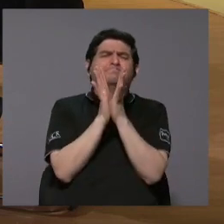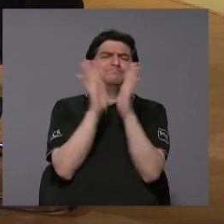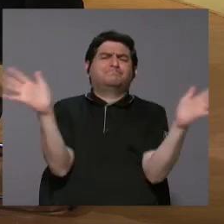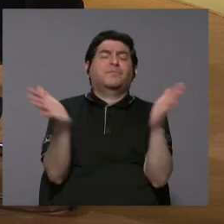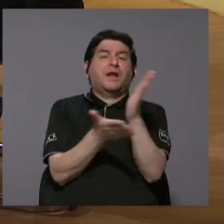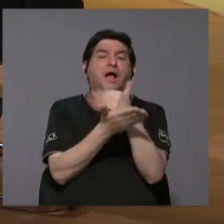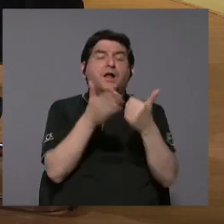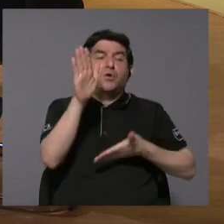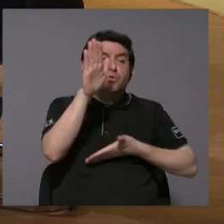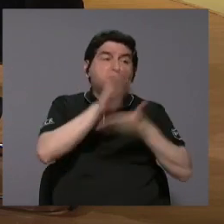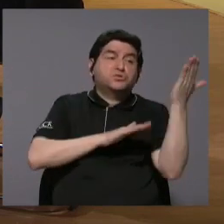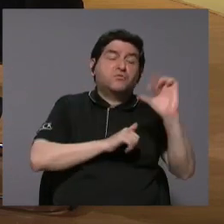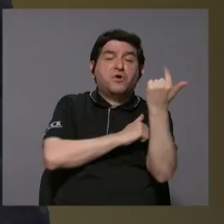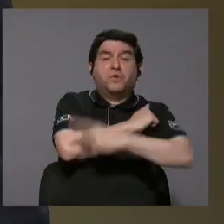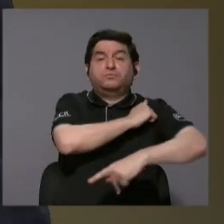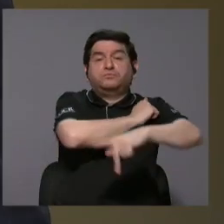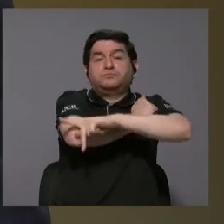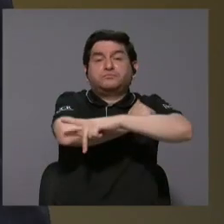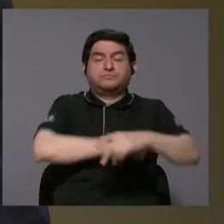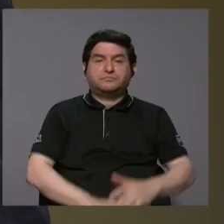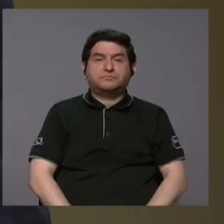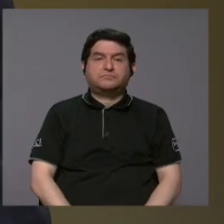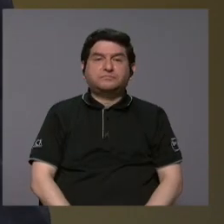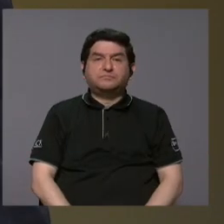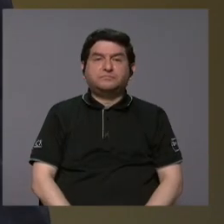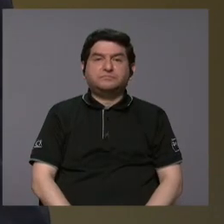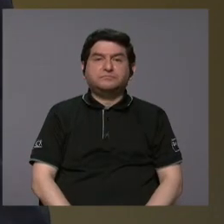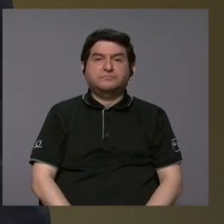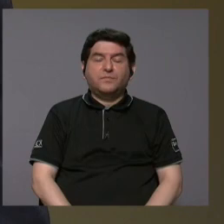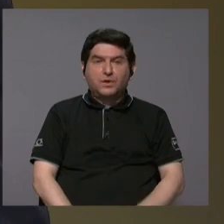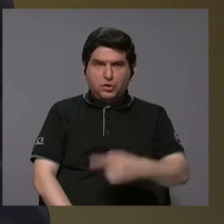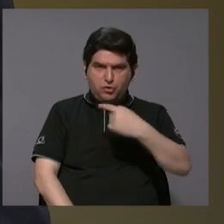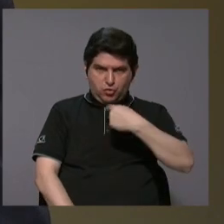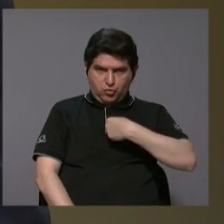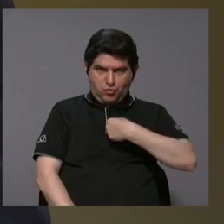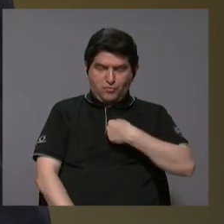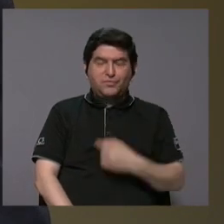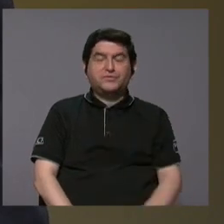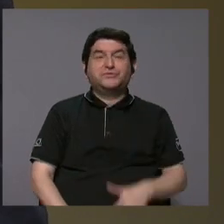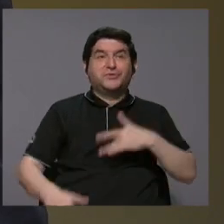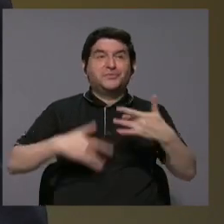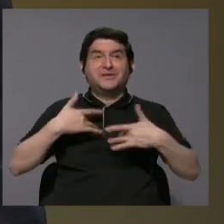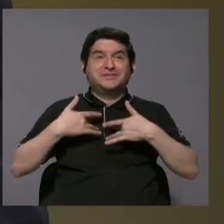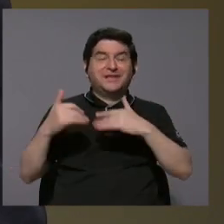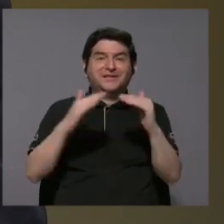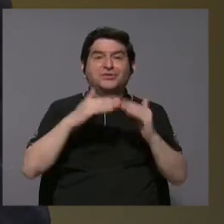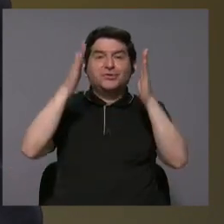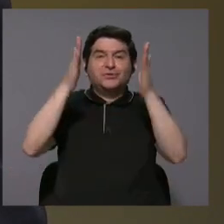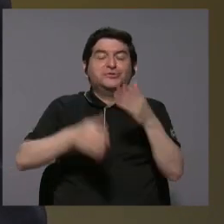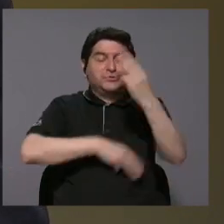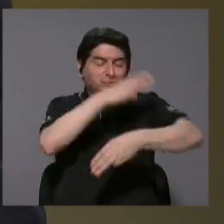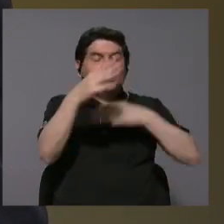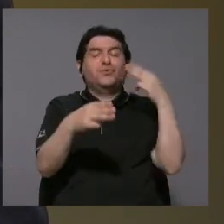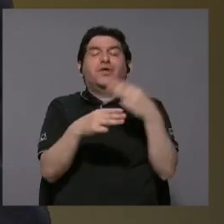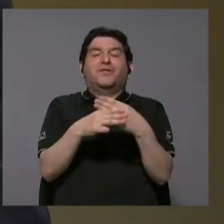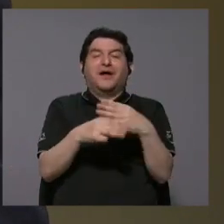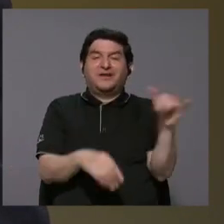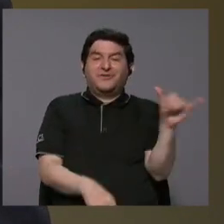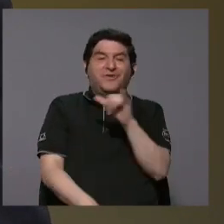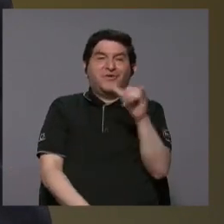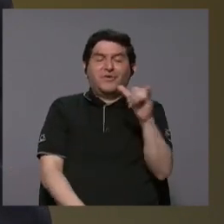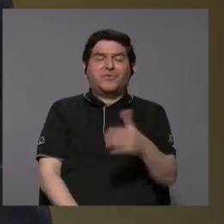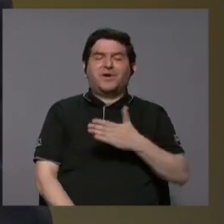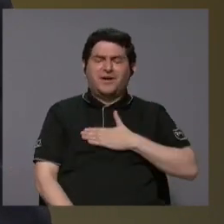algunos se fueron al exterior, pero digamos, como yo me considero ciudadano del mundo, pues también